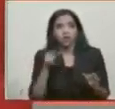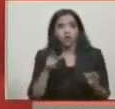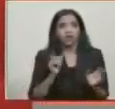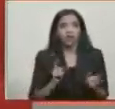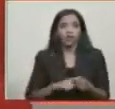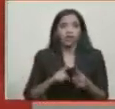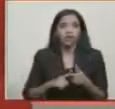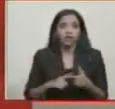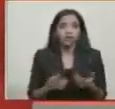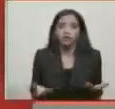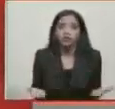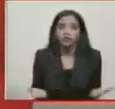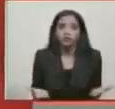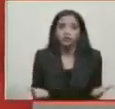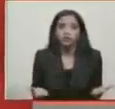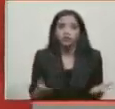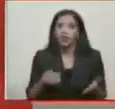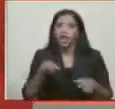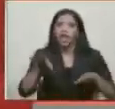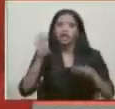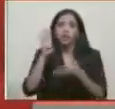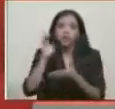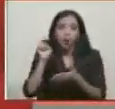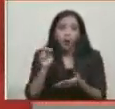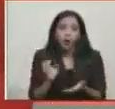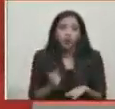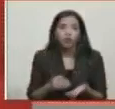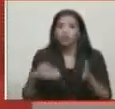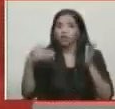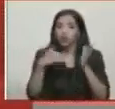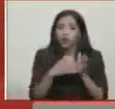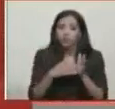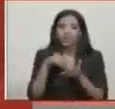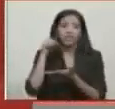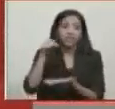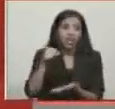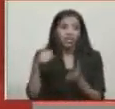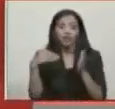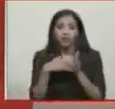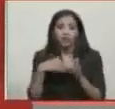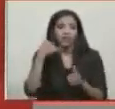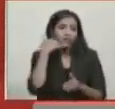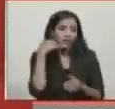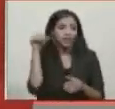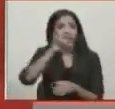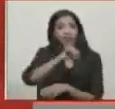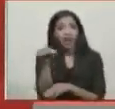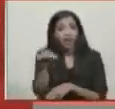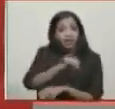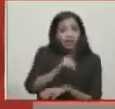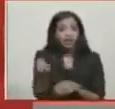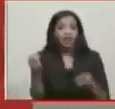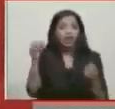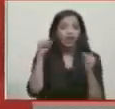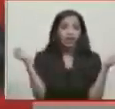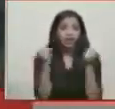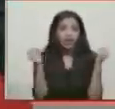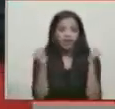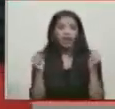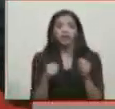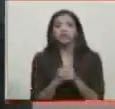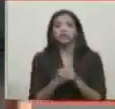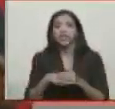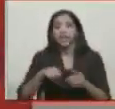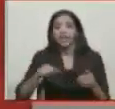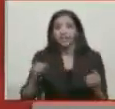bonos. Debe estar en contra del club, debe estar en contra de los telefonitos, de los carritos, de las neveras, de las lavadoras, de las secadoras y todo lo demás